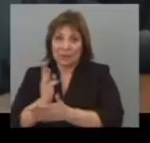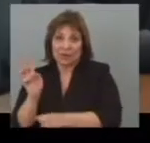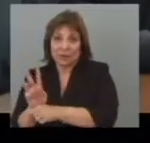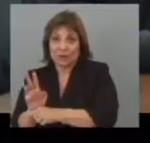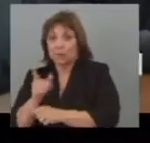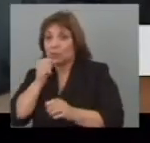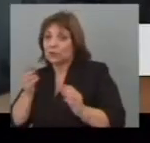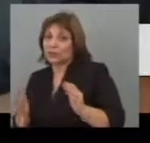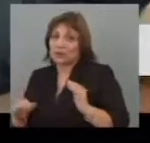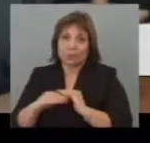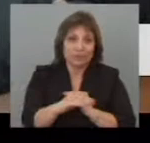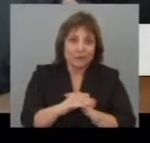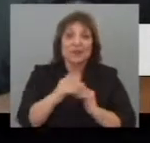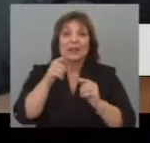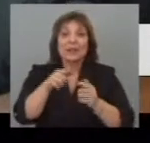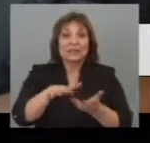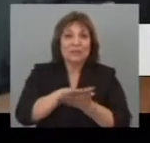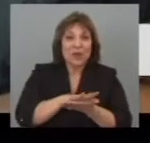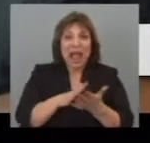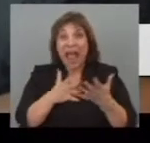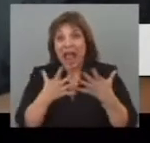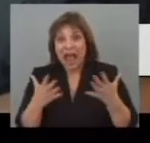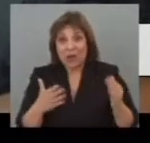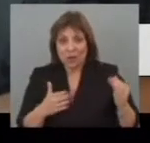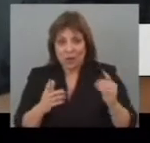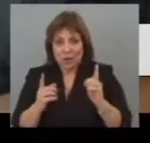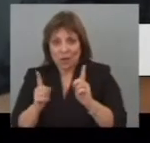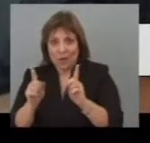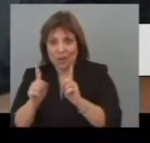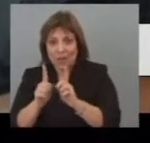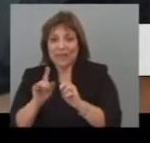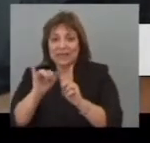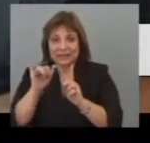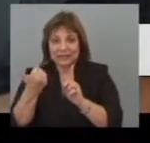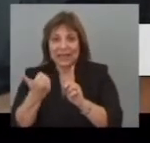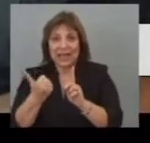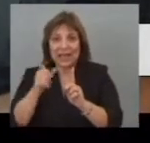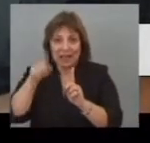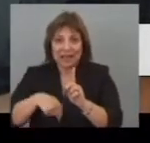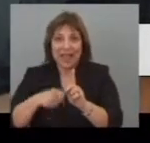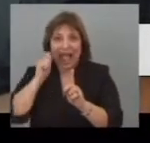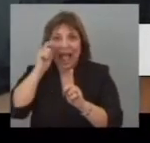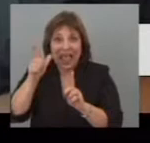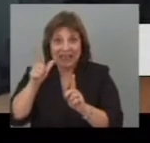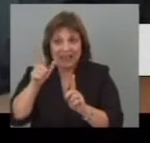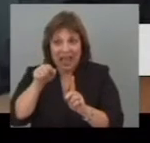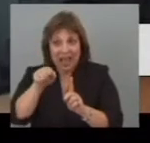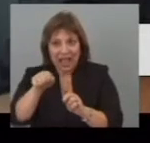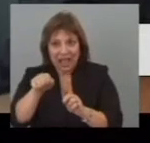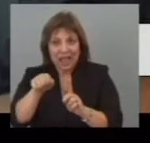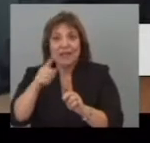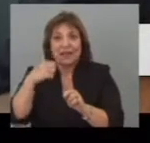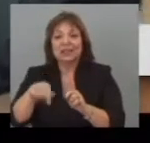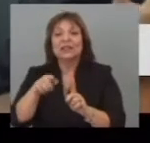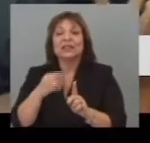que si nosotros vemos en alguna circunstancia que el ofensor se está acercando a ella, nosotros ya, a nosotros nos genera determinado tipo de alertas. Ante esa situación lo que